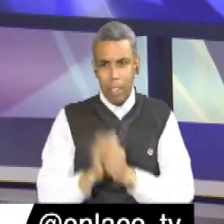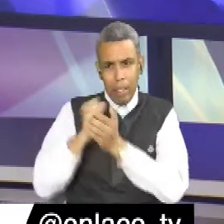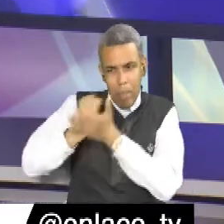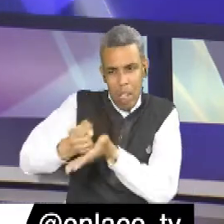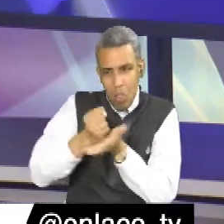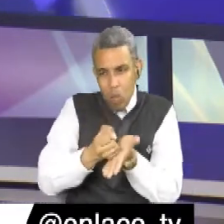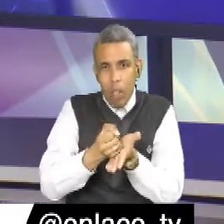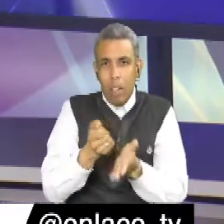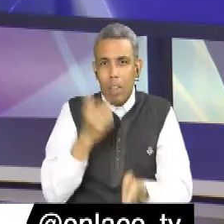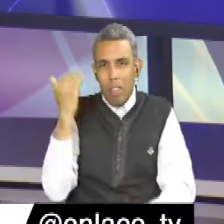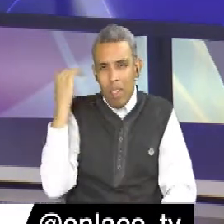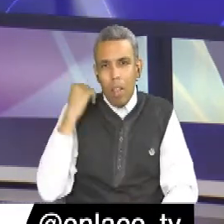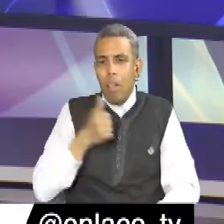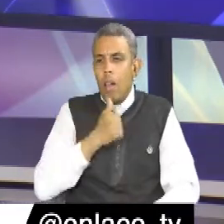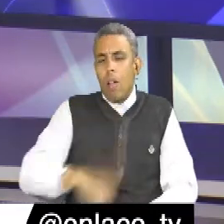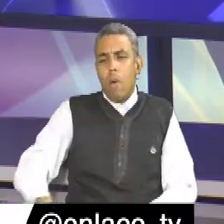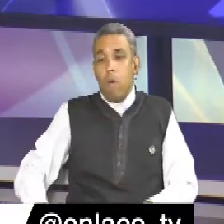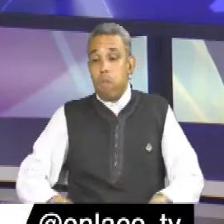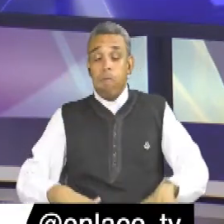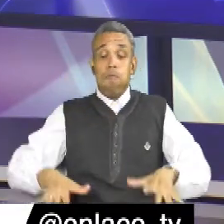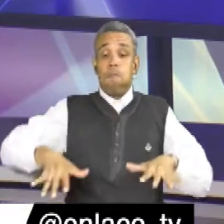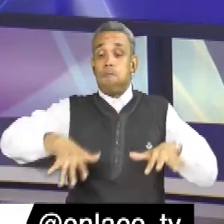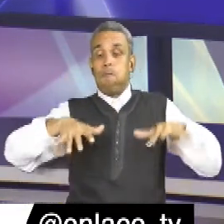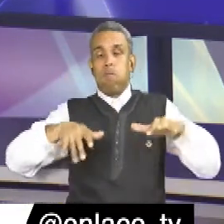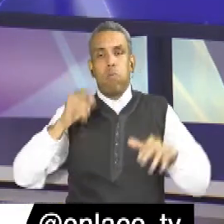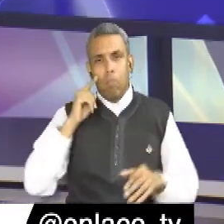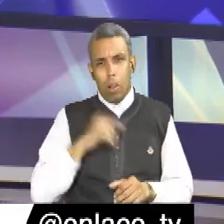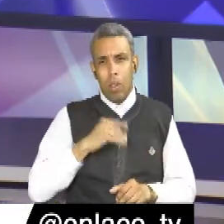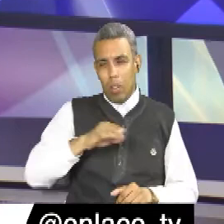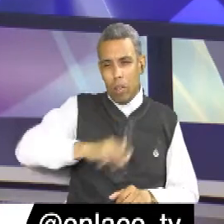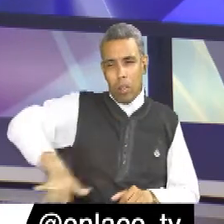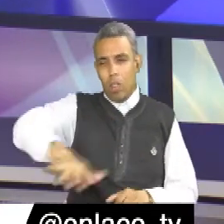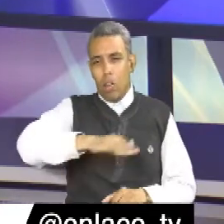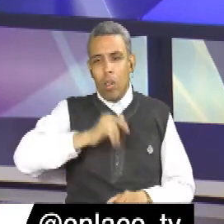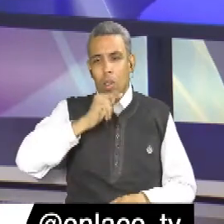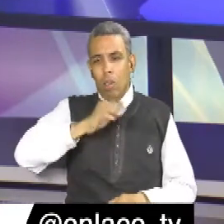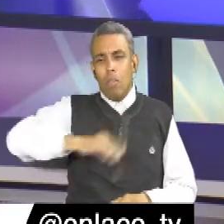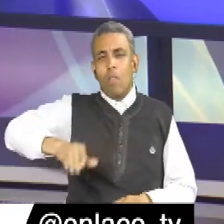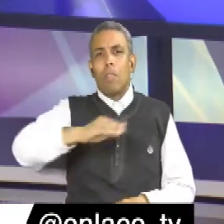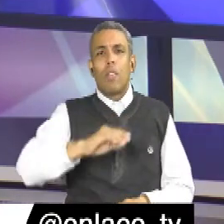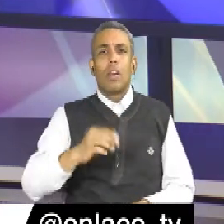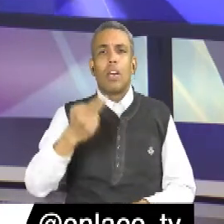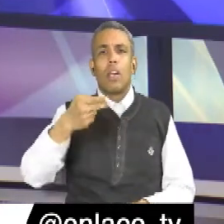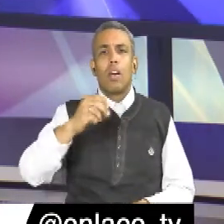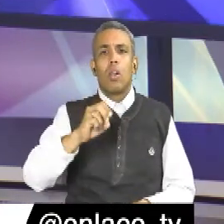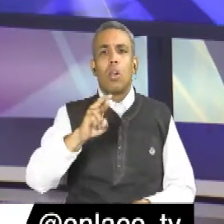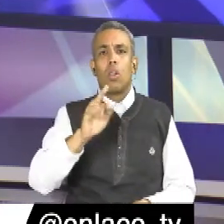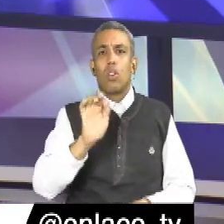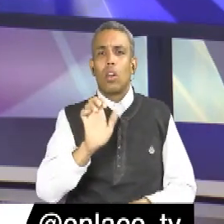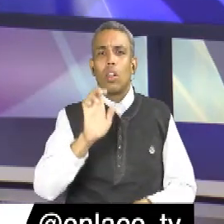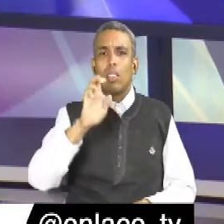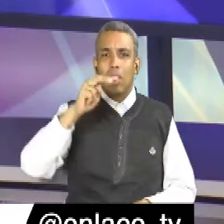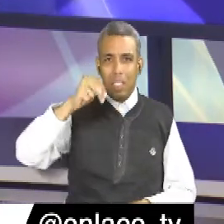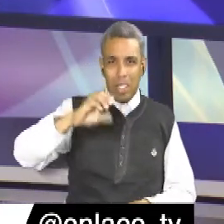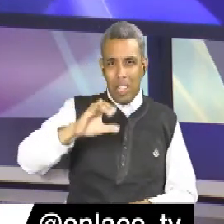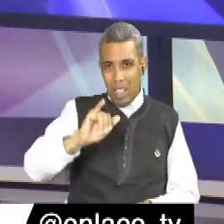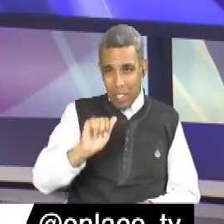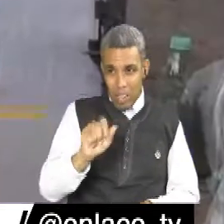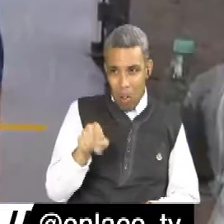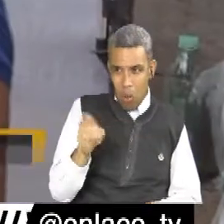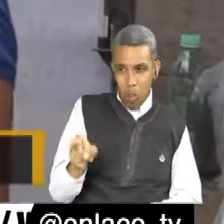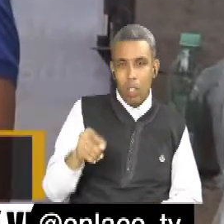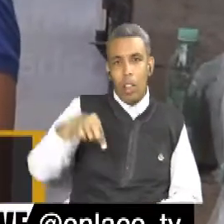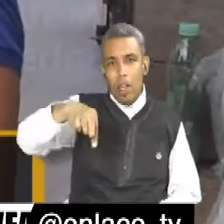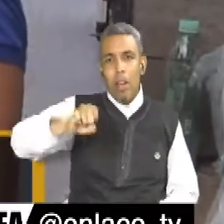esta oportunidad, pobladores de las veredas El Porvenir, La Hortensia y Corregimiento Ciénaga de Lopón fueron los beneficiados.